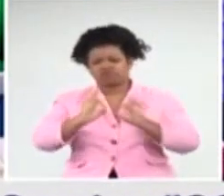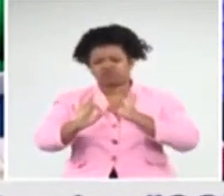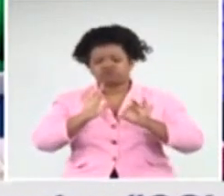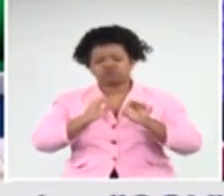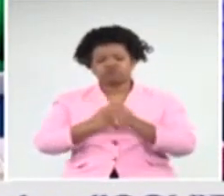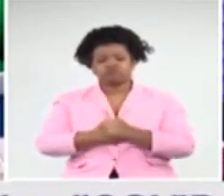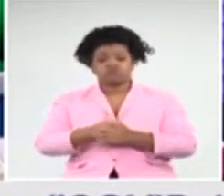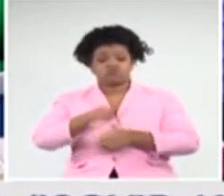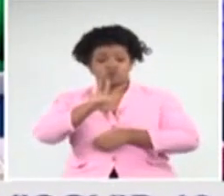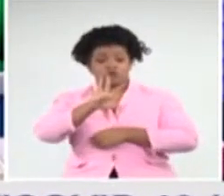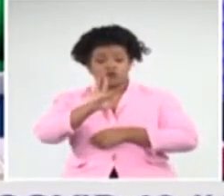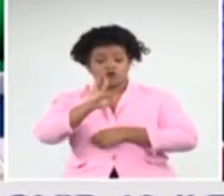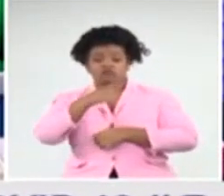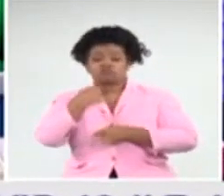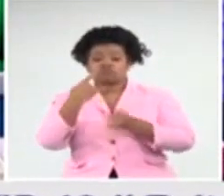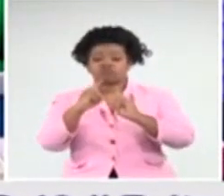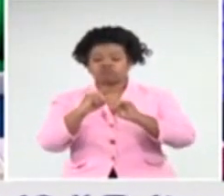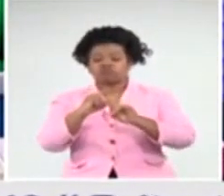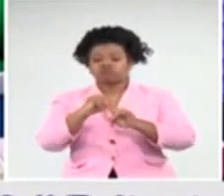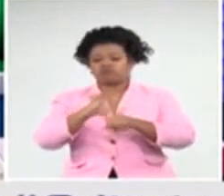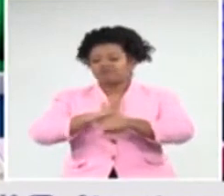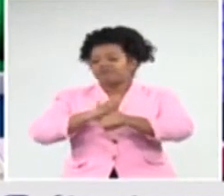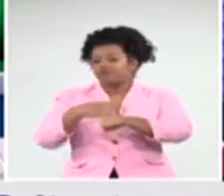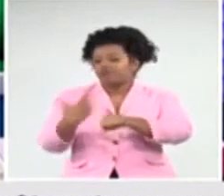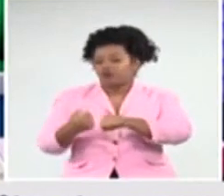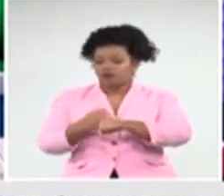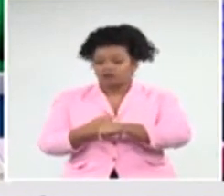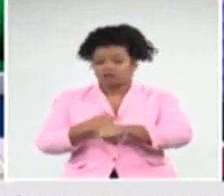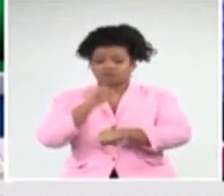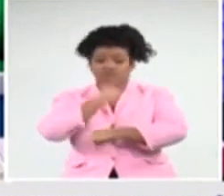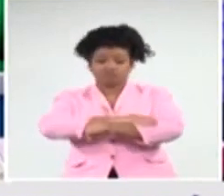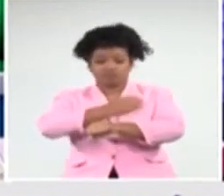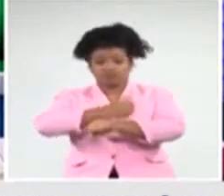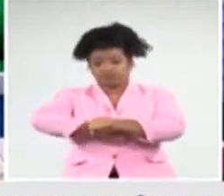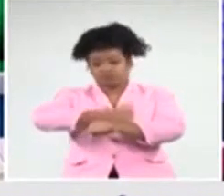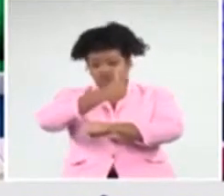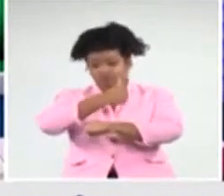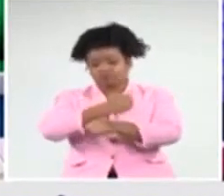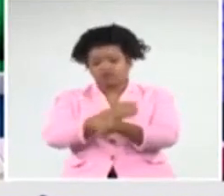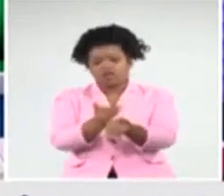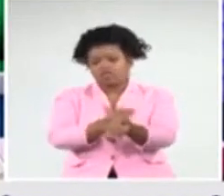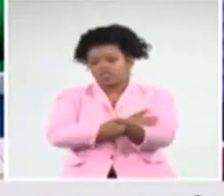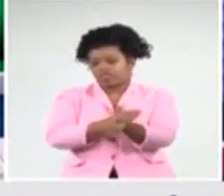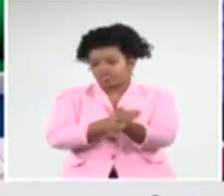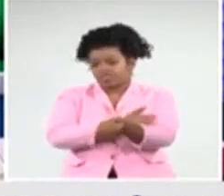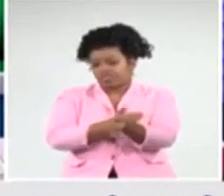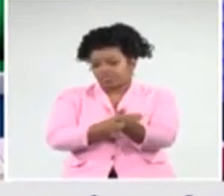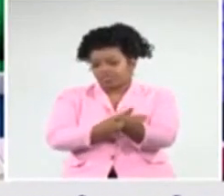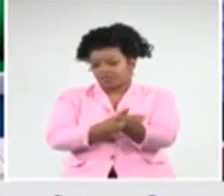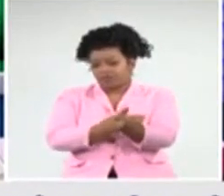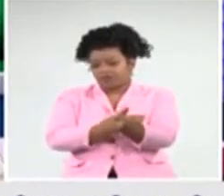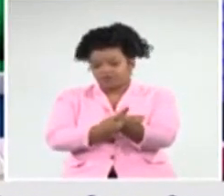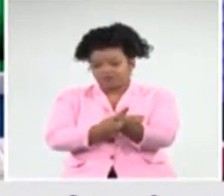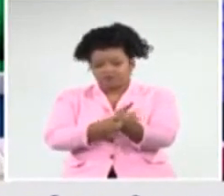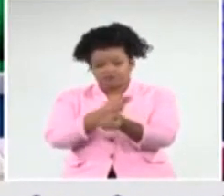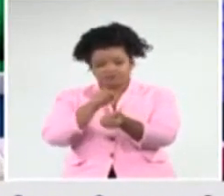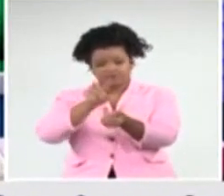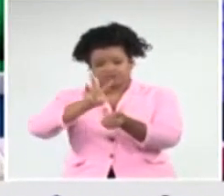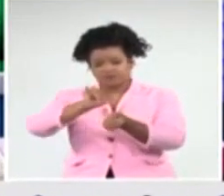con hipertensión arterial, diabetes mellitus, 36 de los fallecidos,